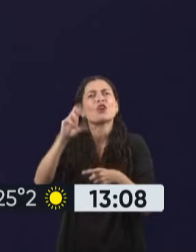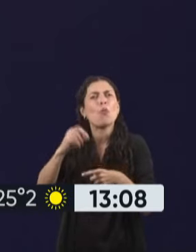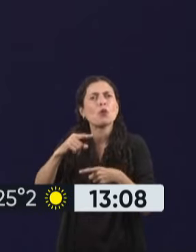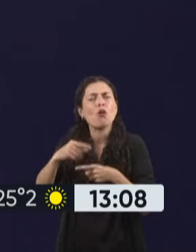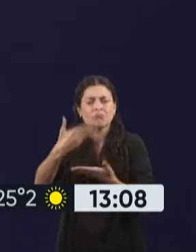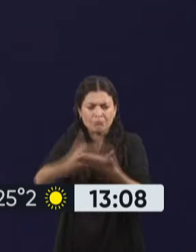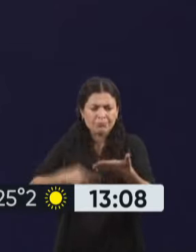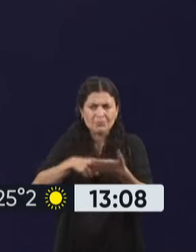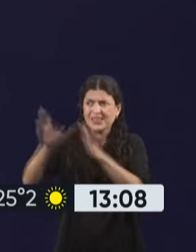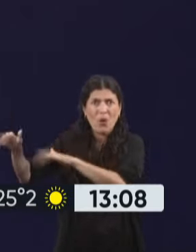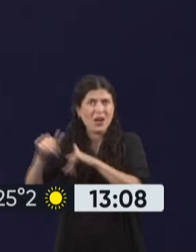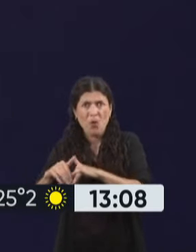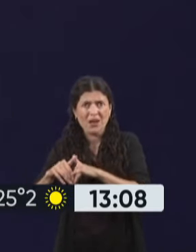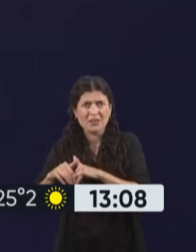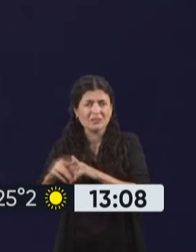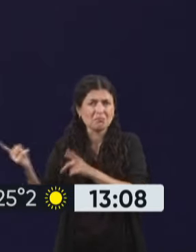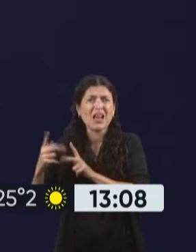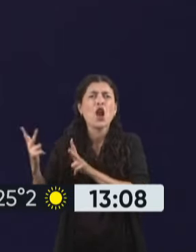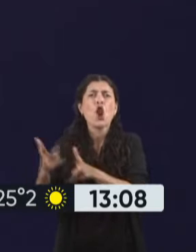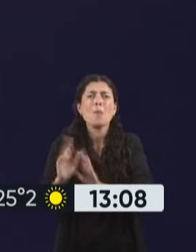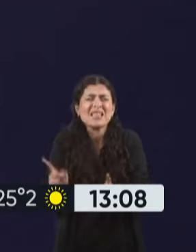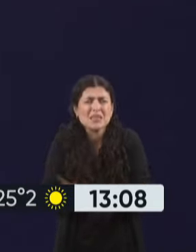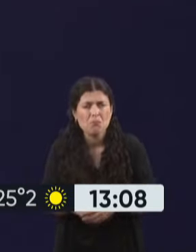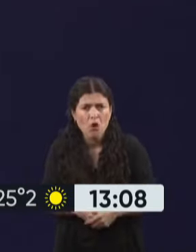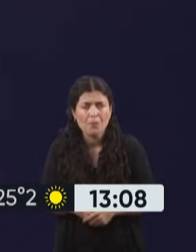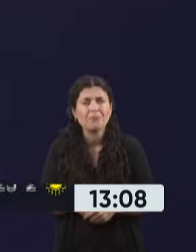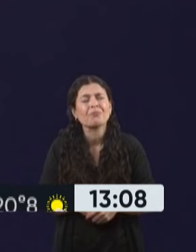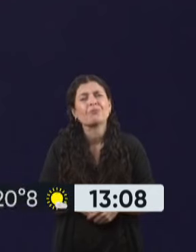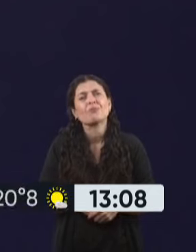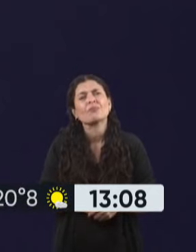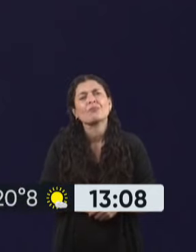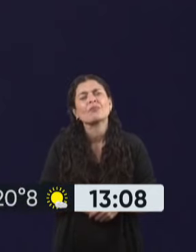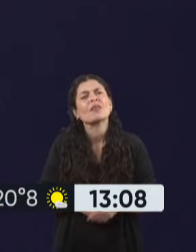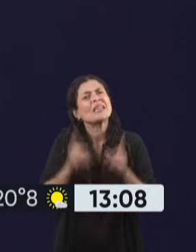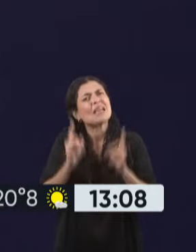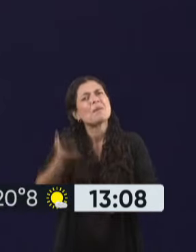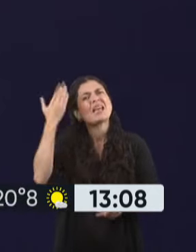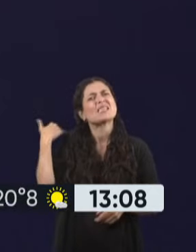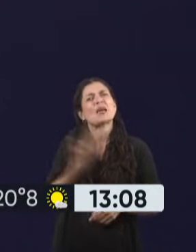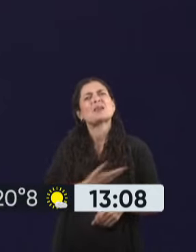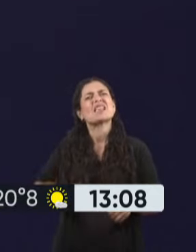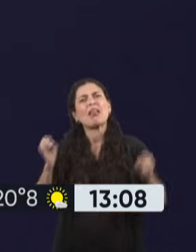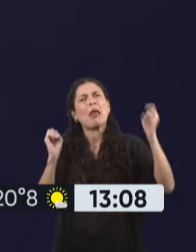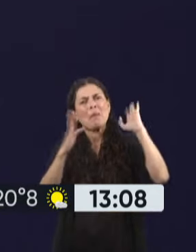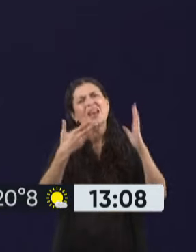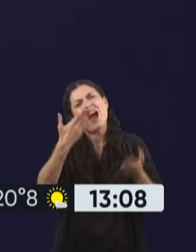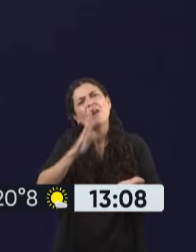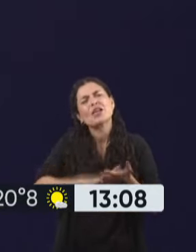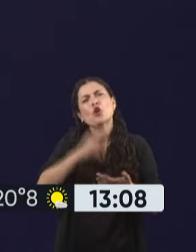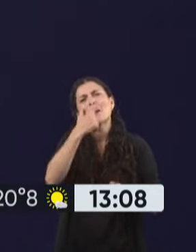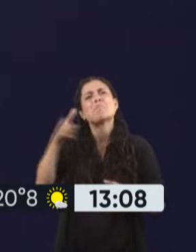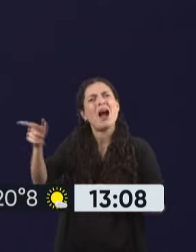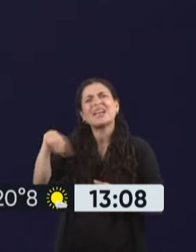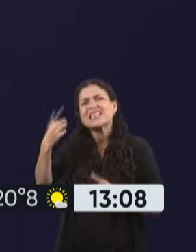lo puso en valor hablando de él y de cómo siempre nos ha intentado